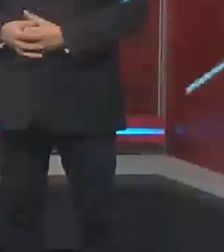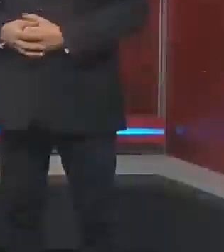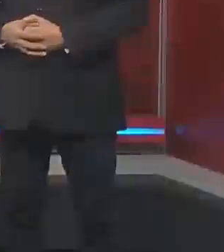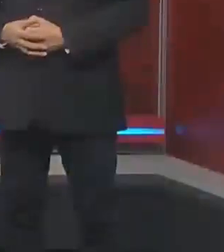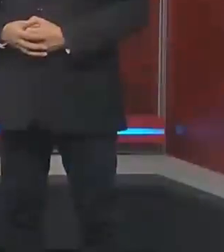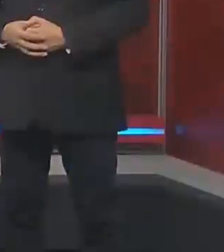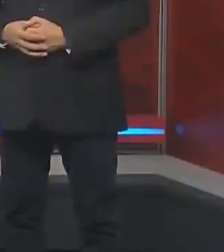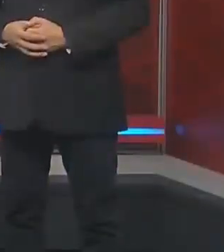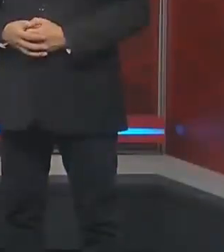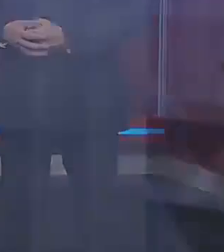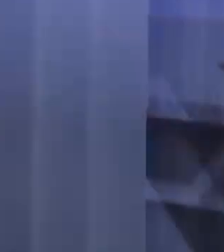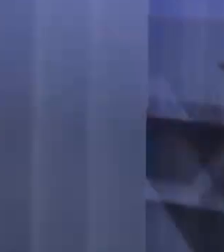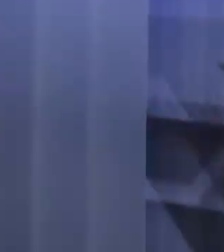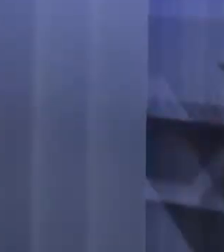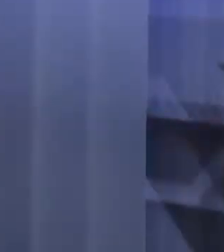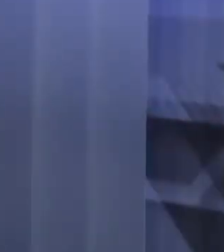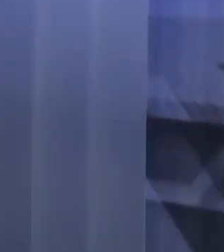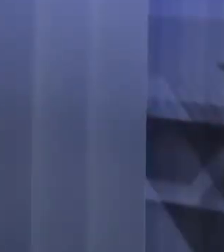O'Higgins.